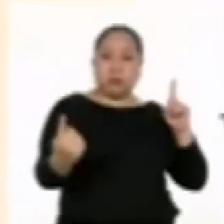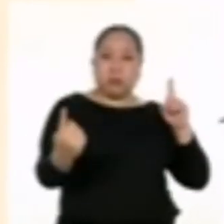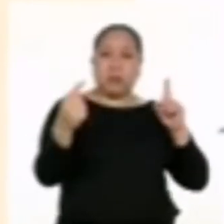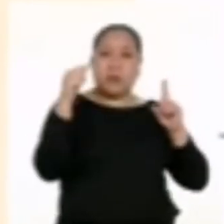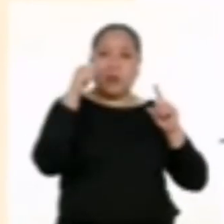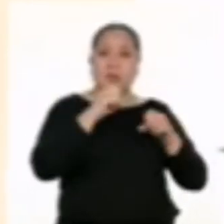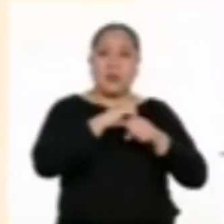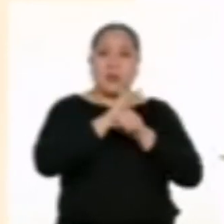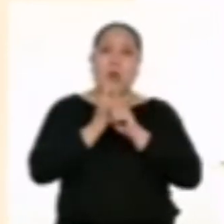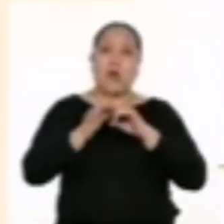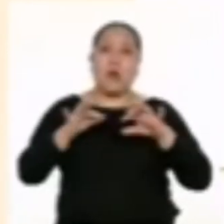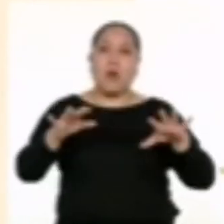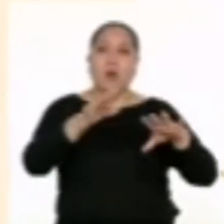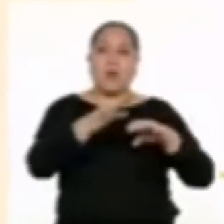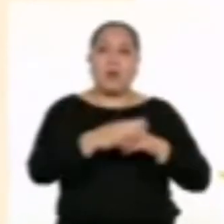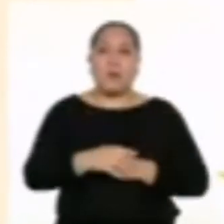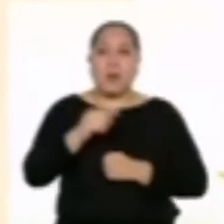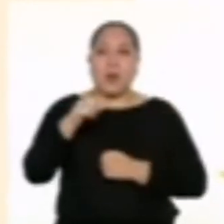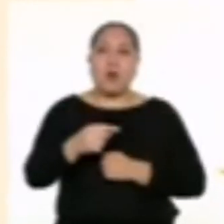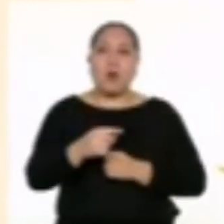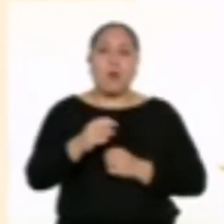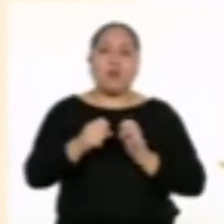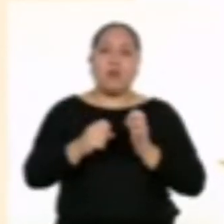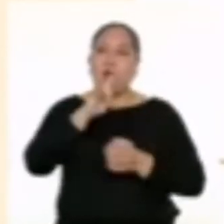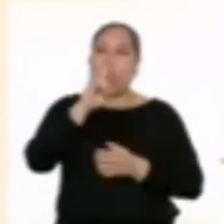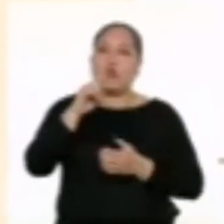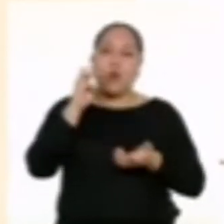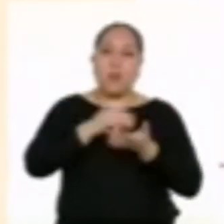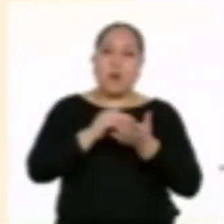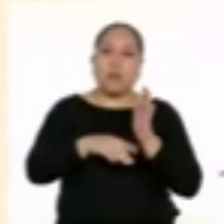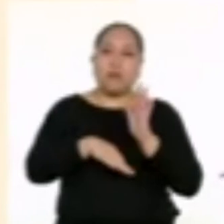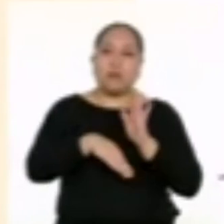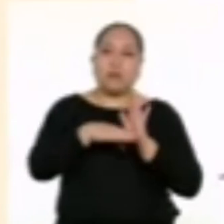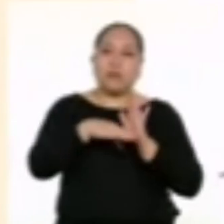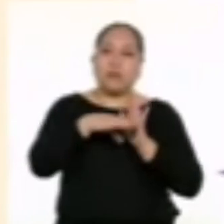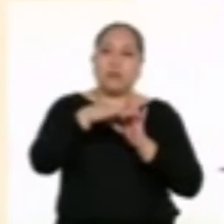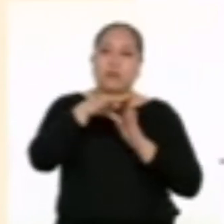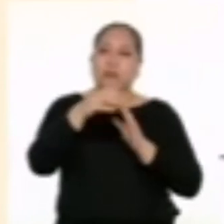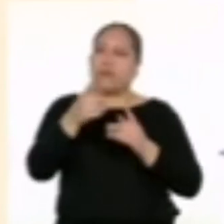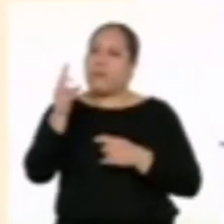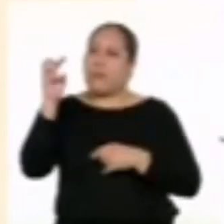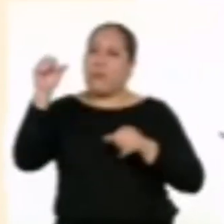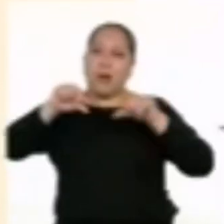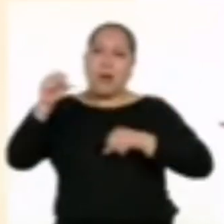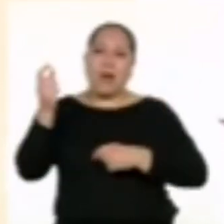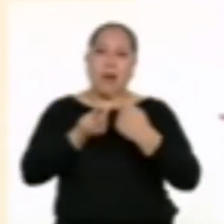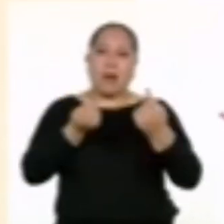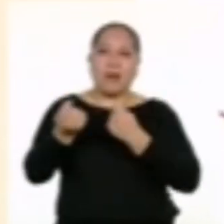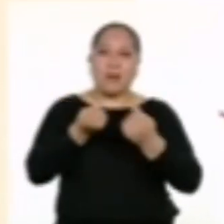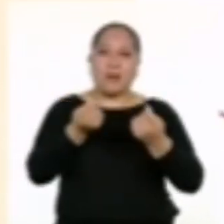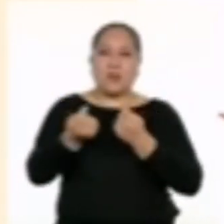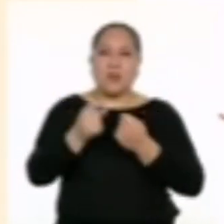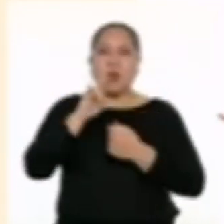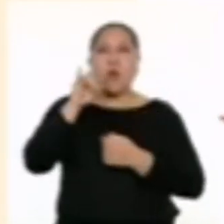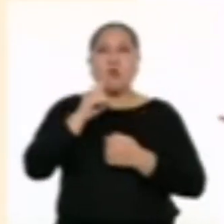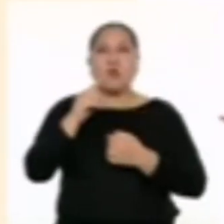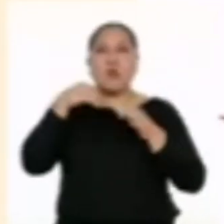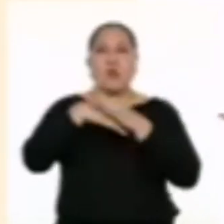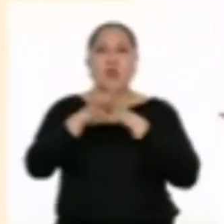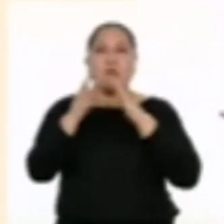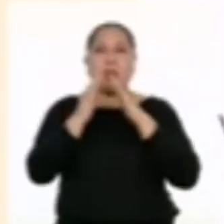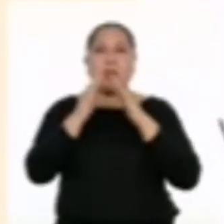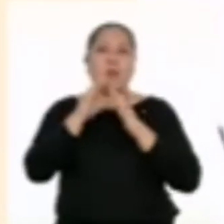el COVID-19, hay un incremento en el gasto y una mala gestión de los recursos del hogar, como en el consumo de la luz y el